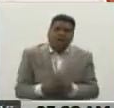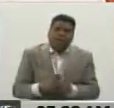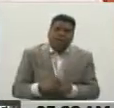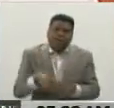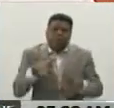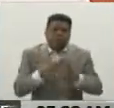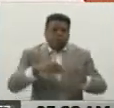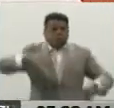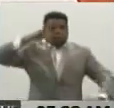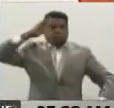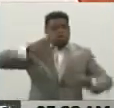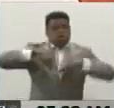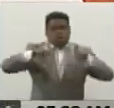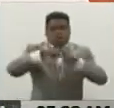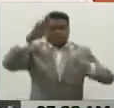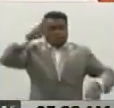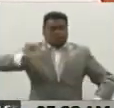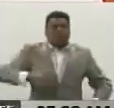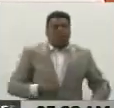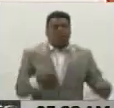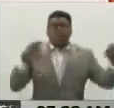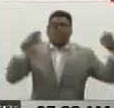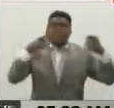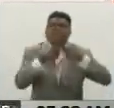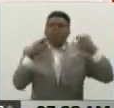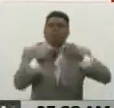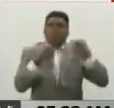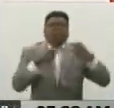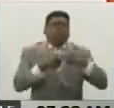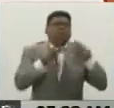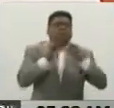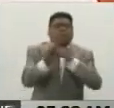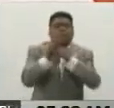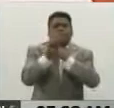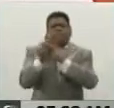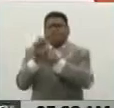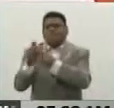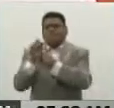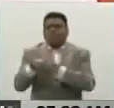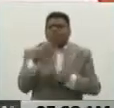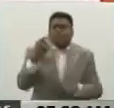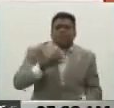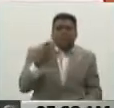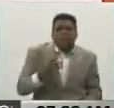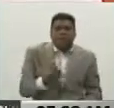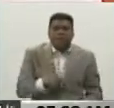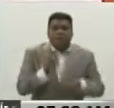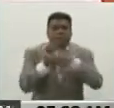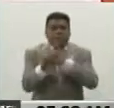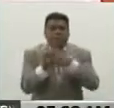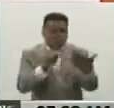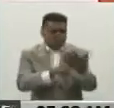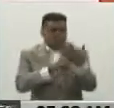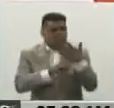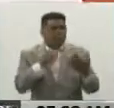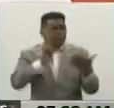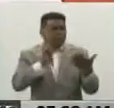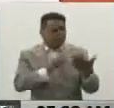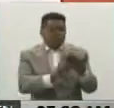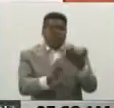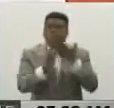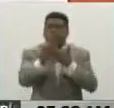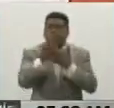se encuentra desde hace mucho tiempo batallando, como tú lo dices. Quizás la misión Robinson Digital en este momento representa precisamente el espacio